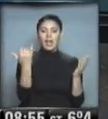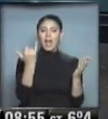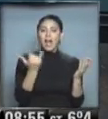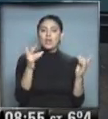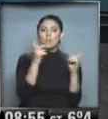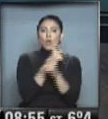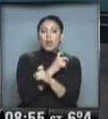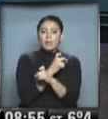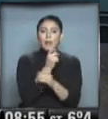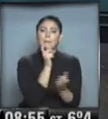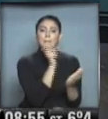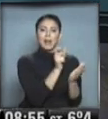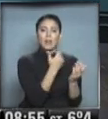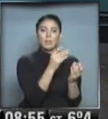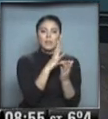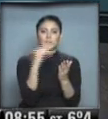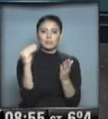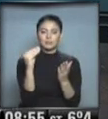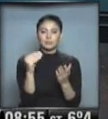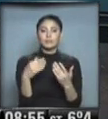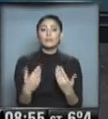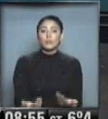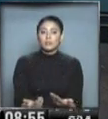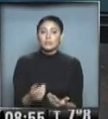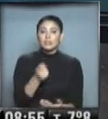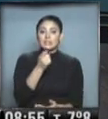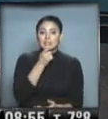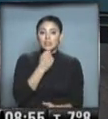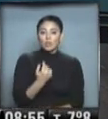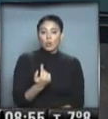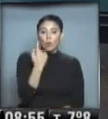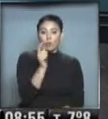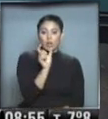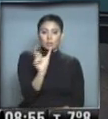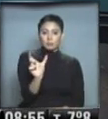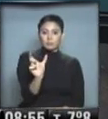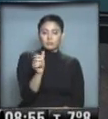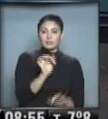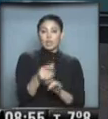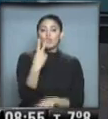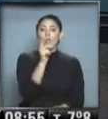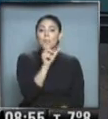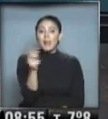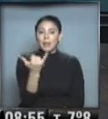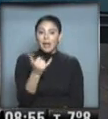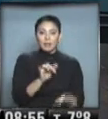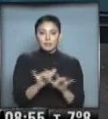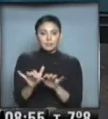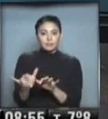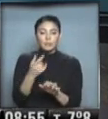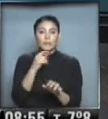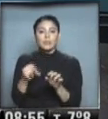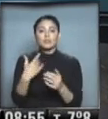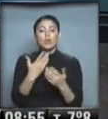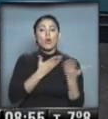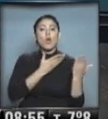el reconocimiento de la palabra para digitalizar lo de esta manera cada vez que llenamos un recaptcha que es decir cuando tiene dos palabras lo que estamos haciendo